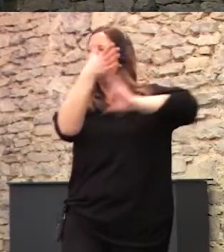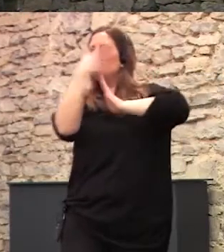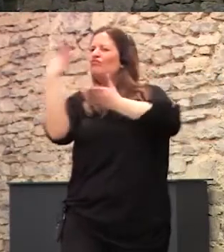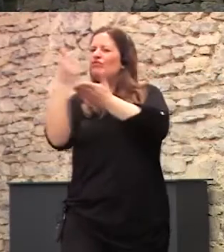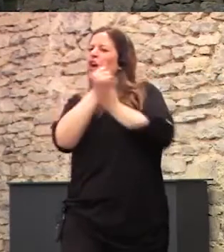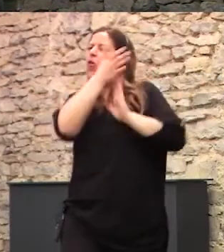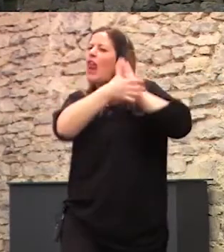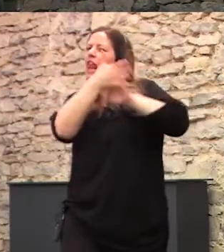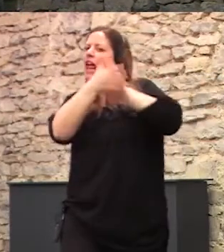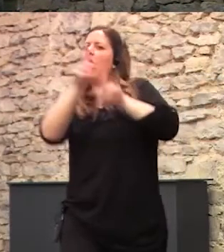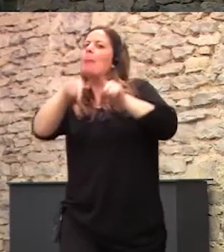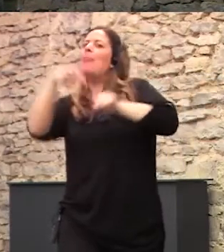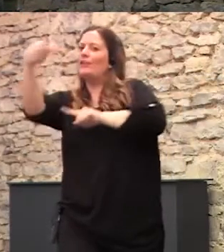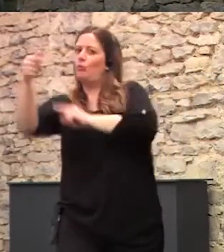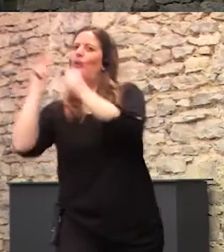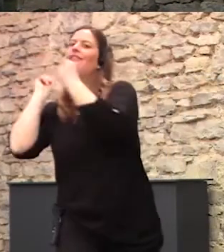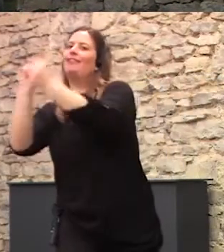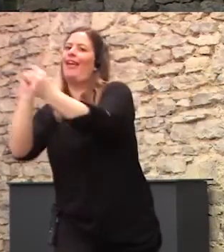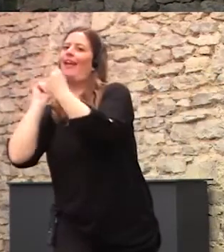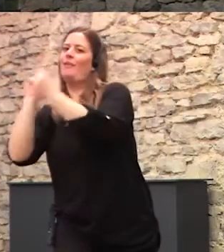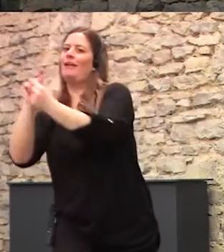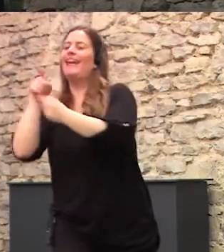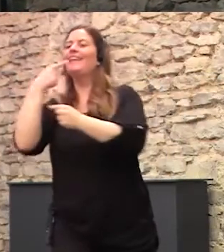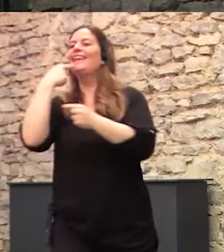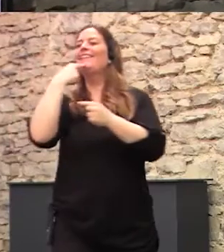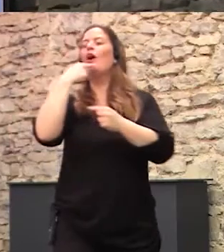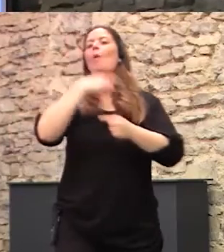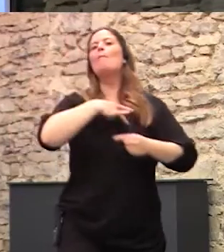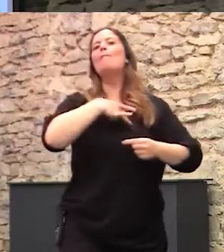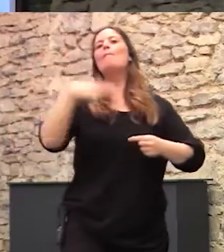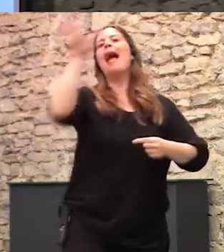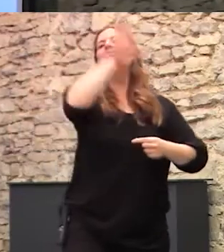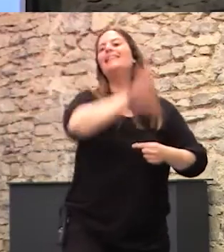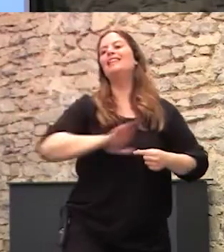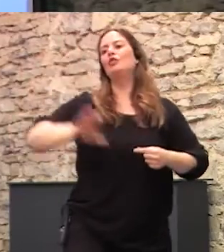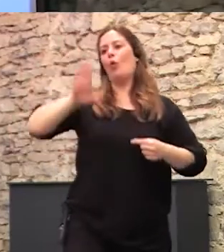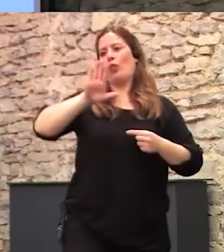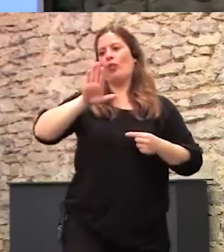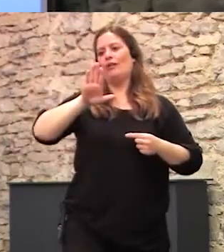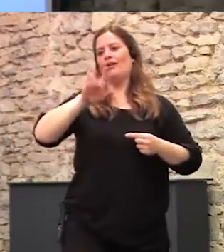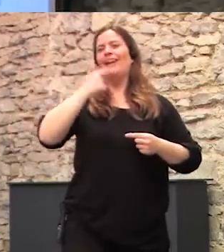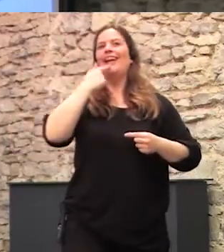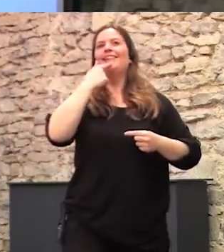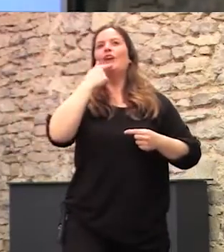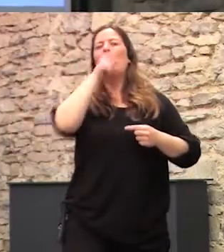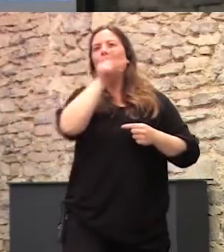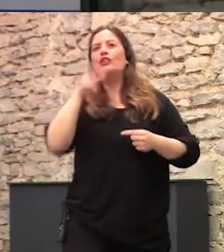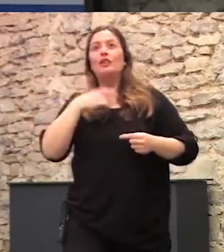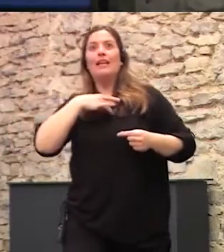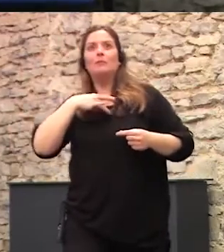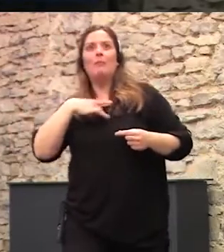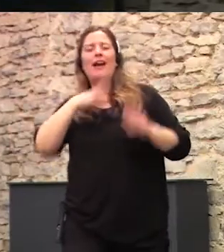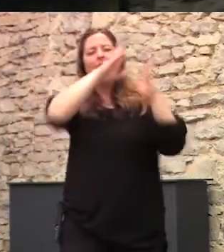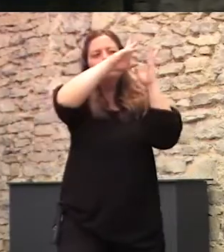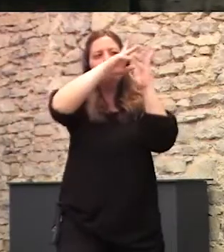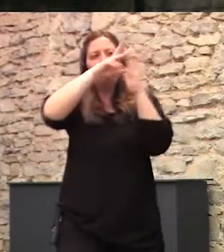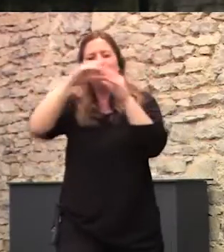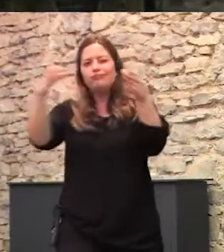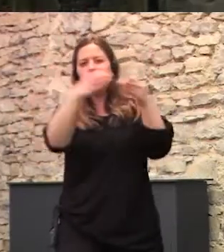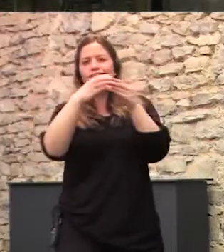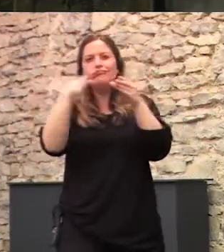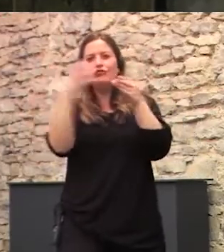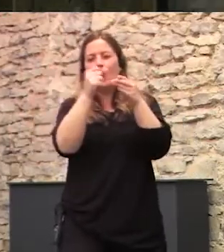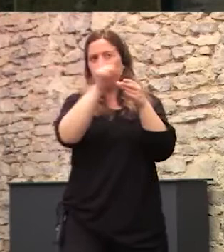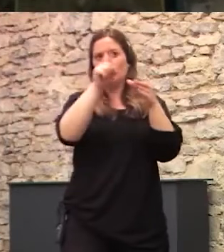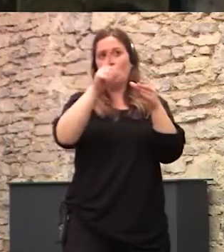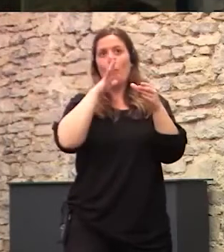para el debate. Y cuando hablo de blanquitud aquí no me refiero a la suma de personas blancas, porque yo soy una persona blanca, pero yo no formo